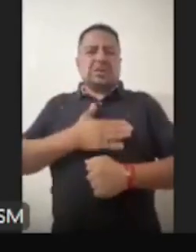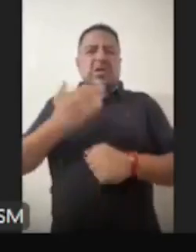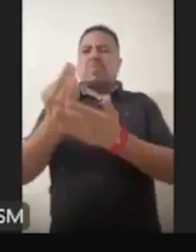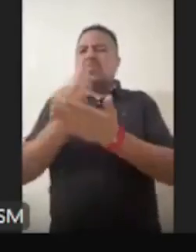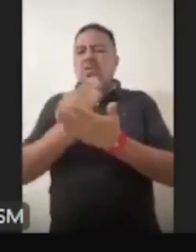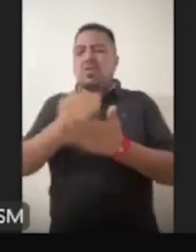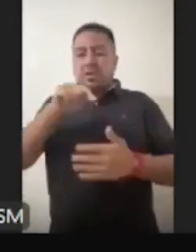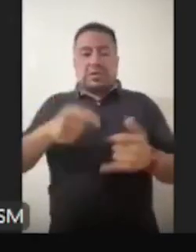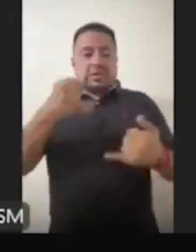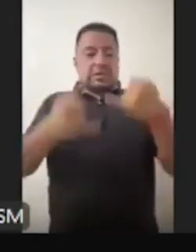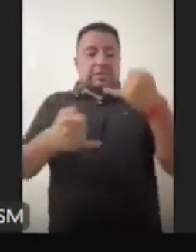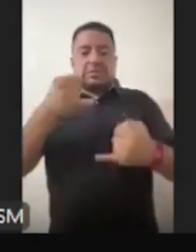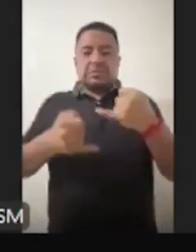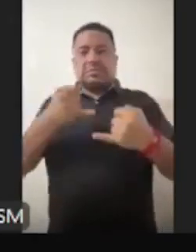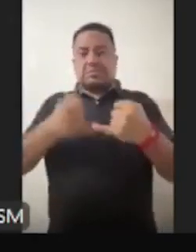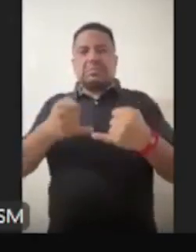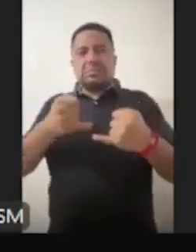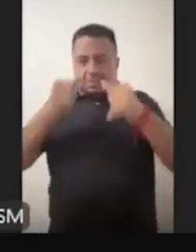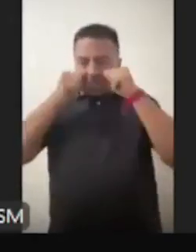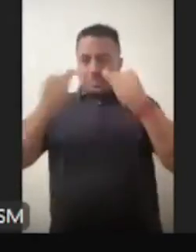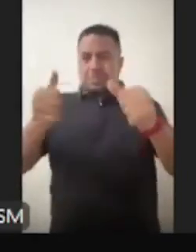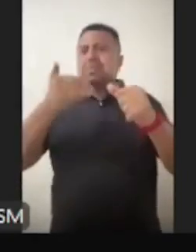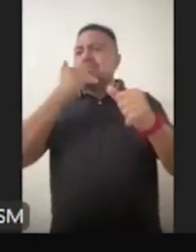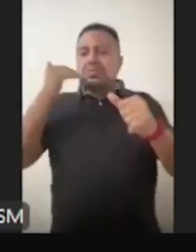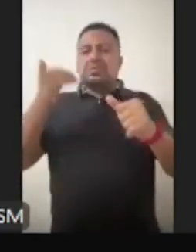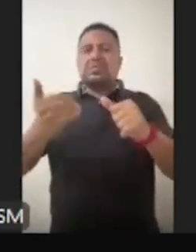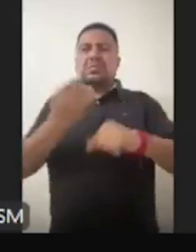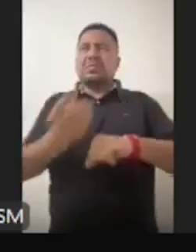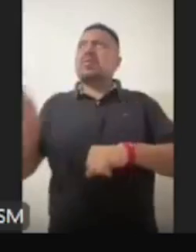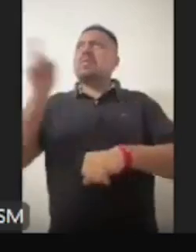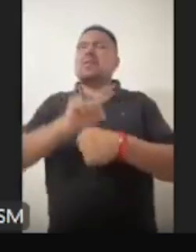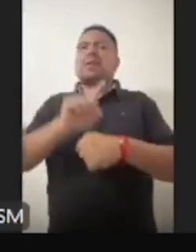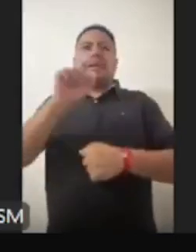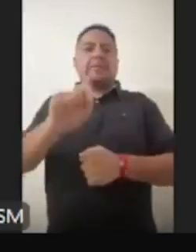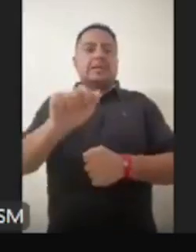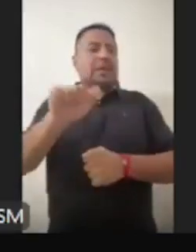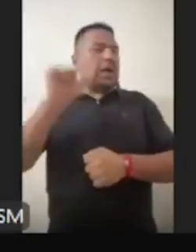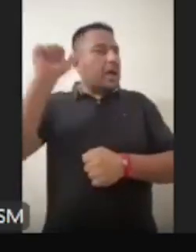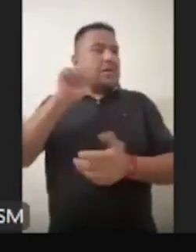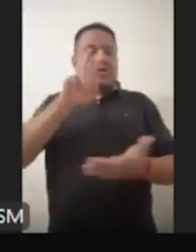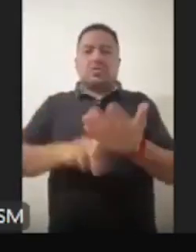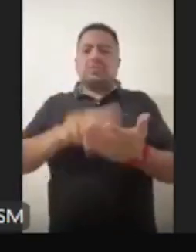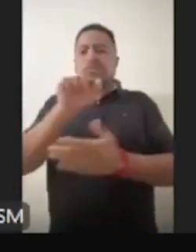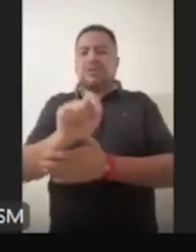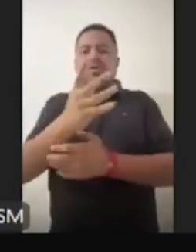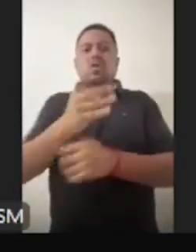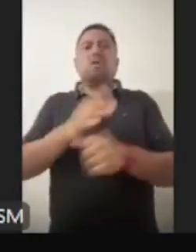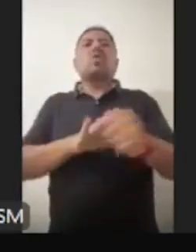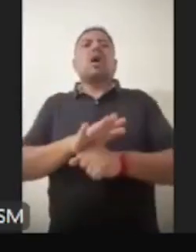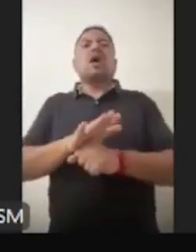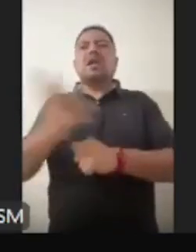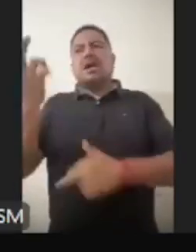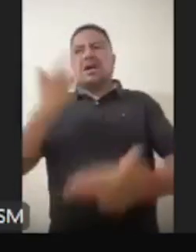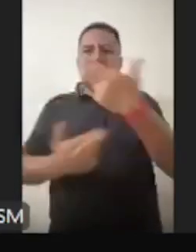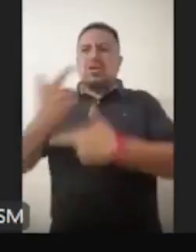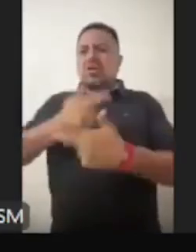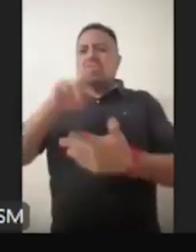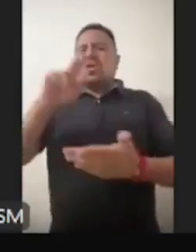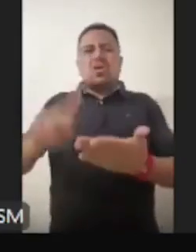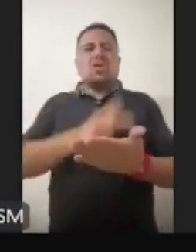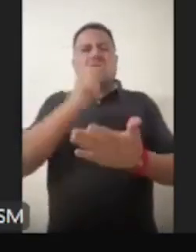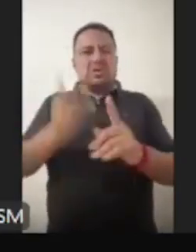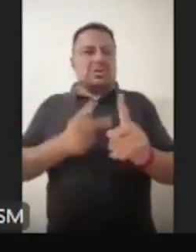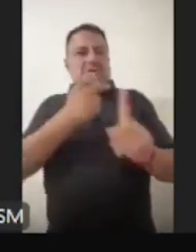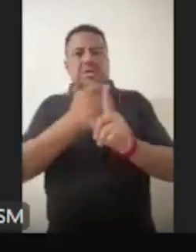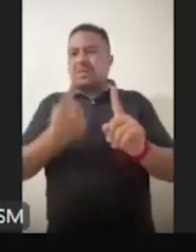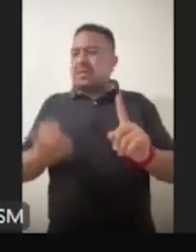Electoral estima tener por cumplida la resolución dictada el 26 de abril del 2024, en la que se revocó la resolución combatida y se ordenó